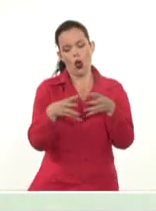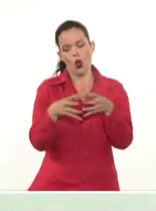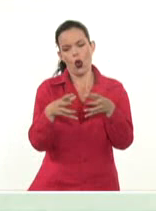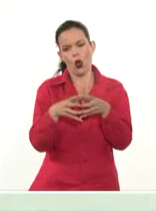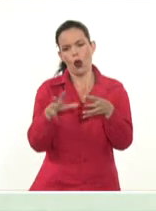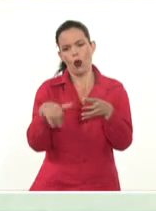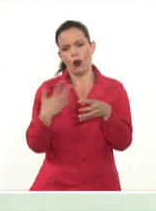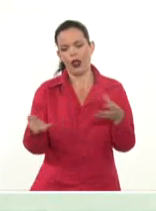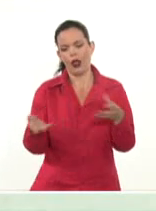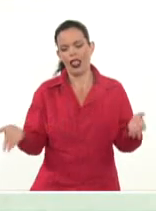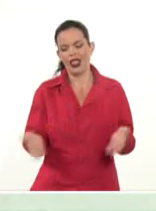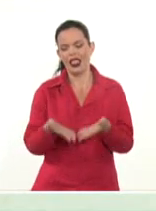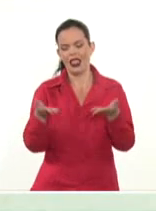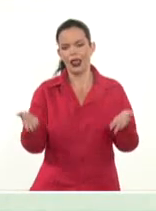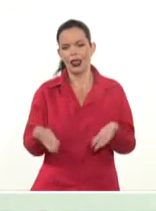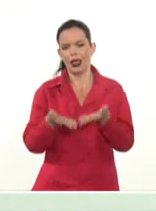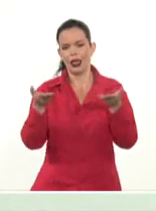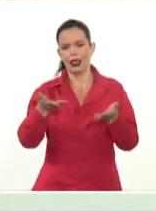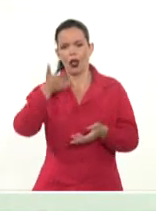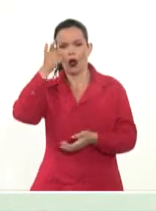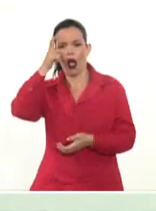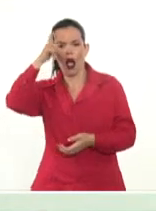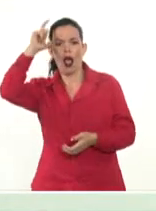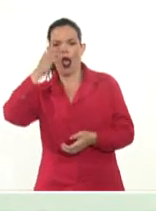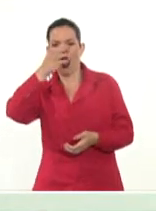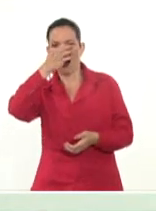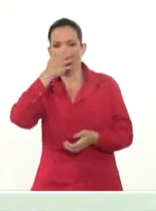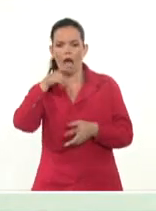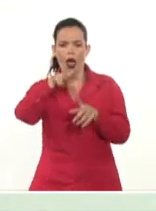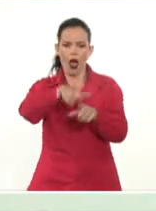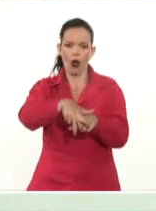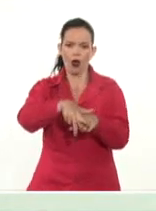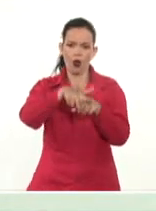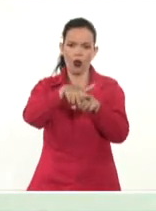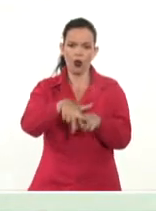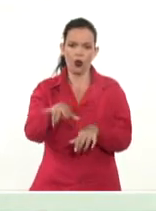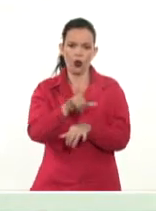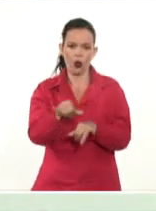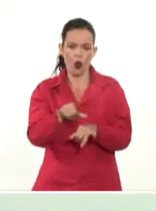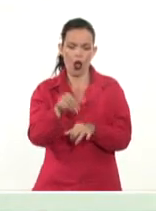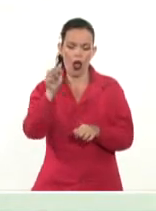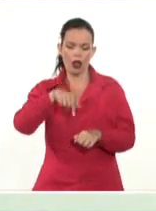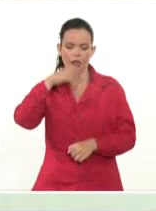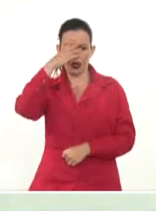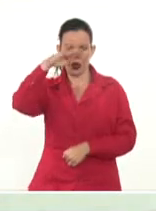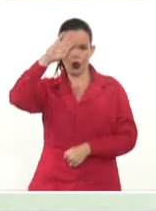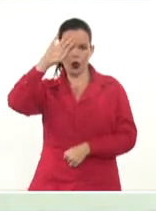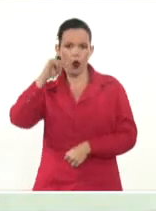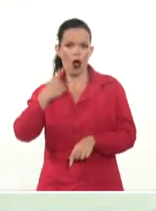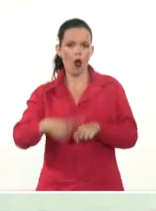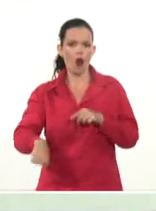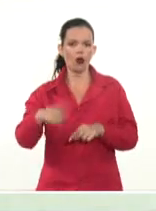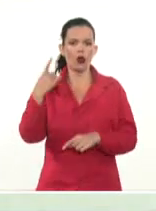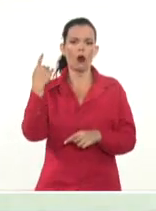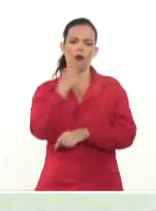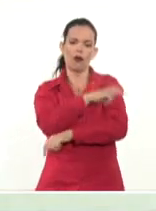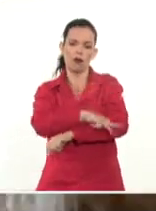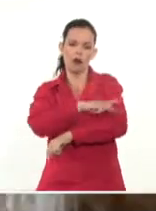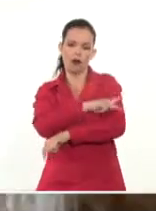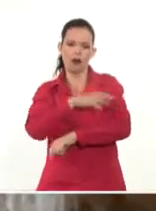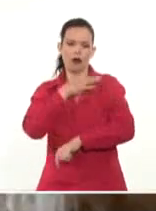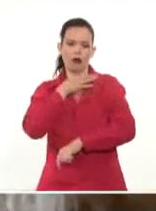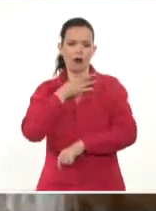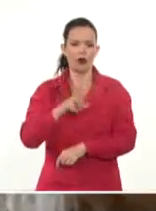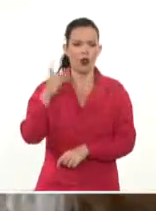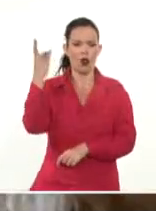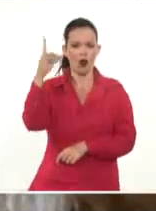de desarrollo de la ganadería tanto de Cuba como ayer mismo estuvimos intercambiando con los compañeros de Bolivia con buenos resultados.